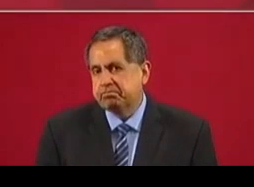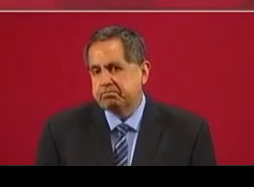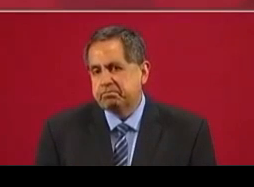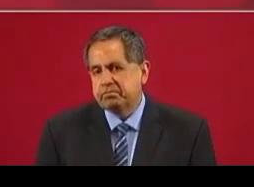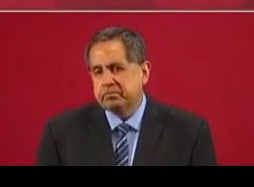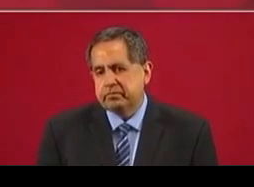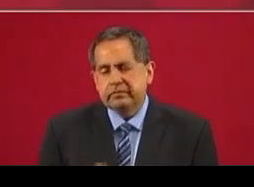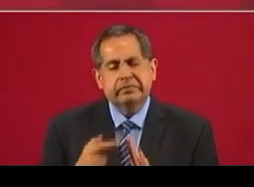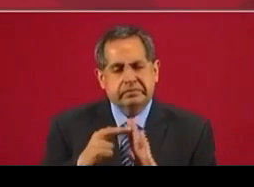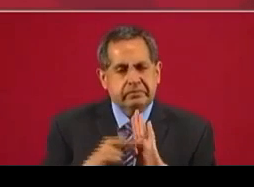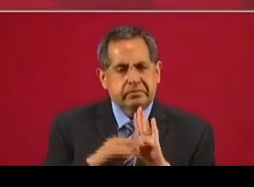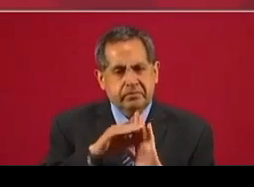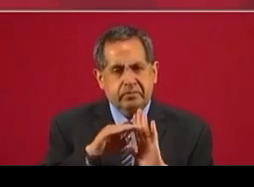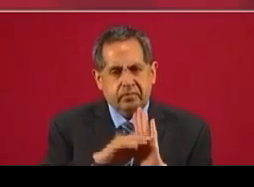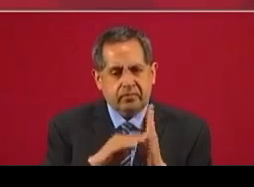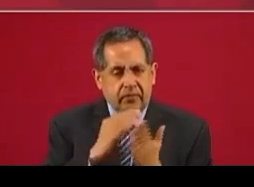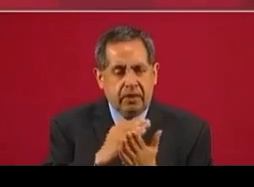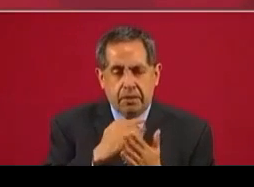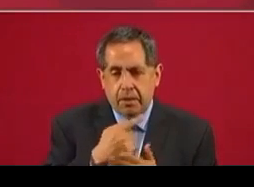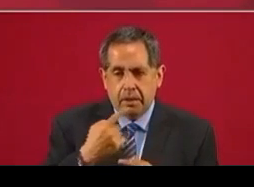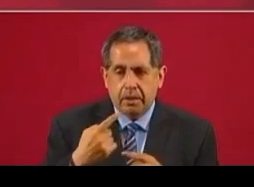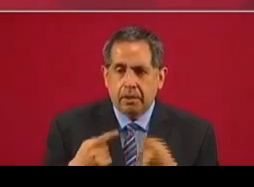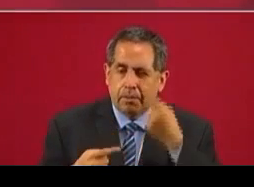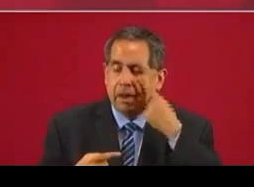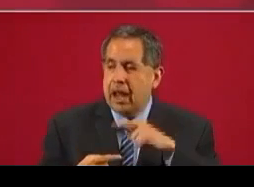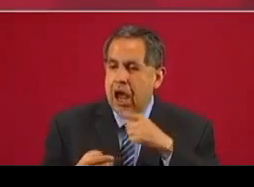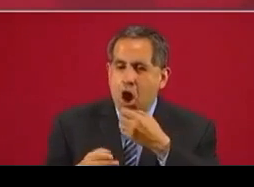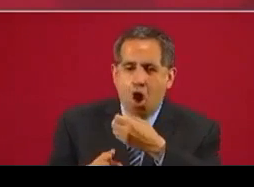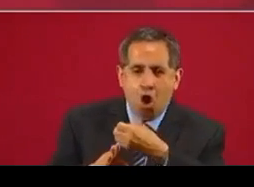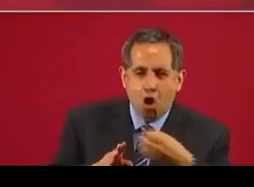requisitos del debido proceso